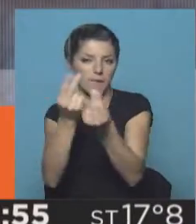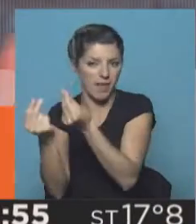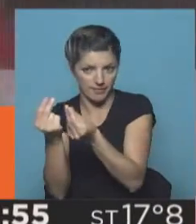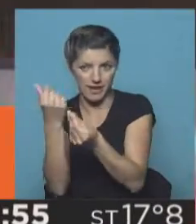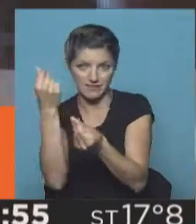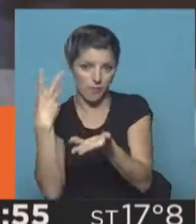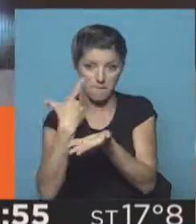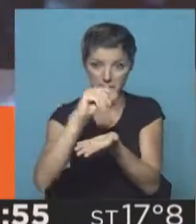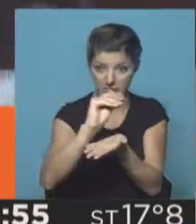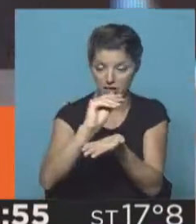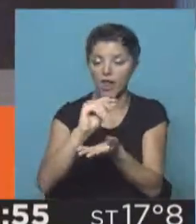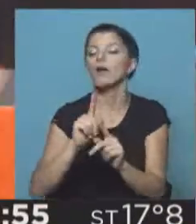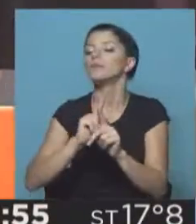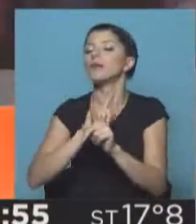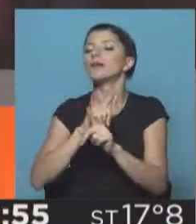tengan sus